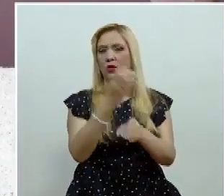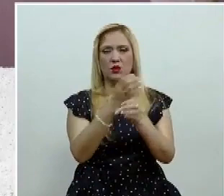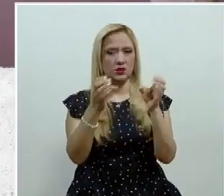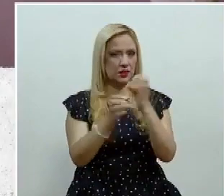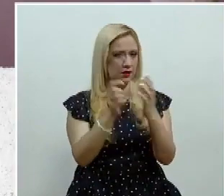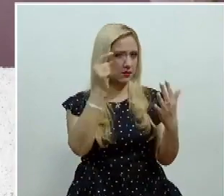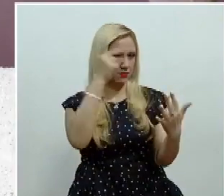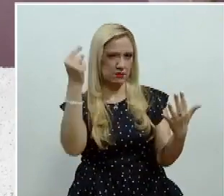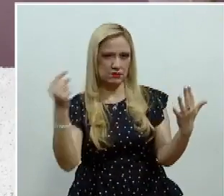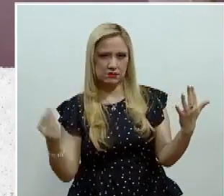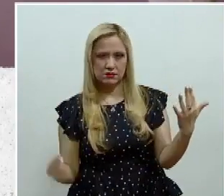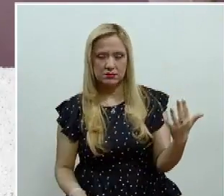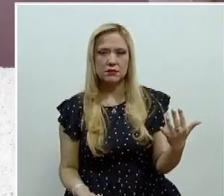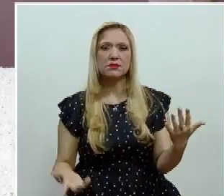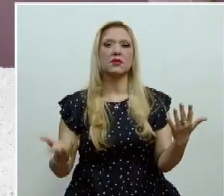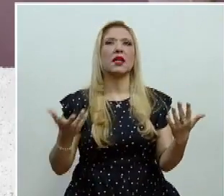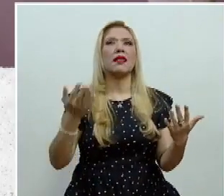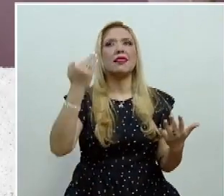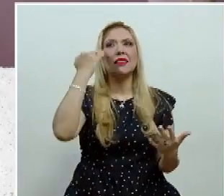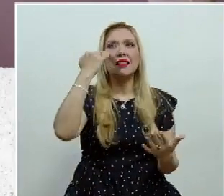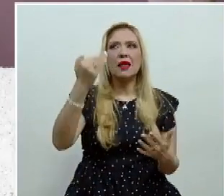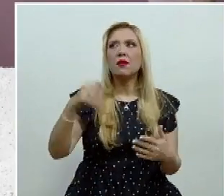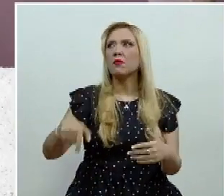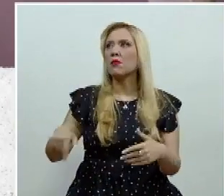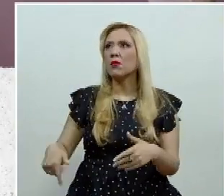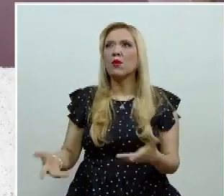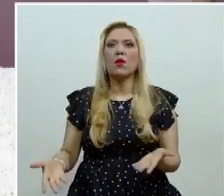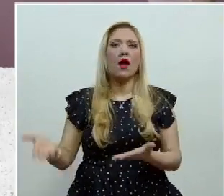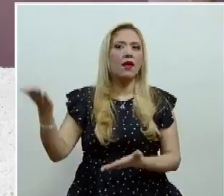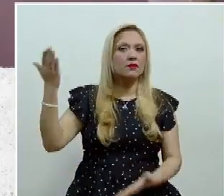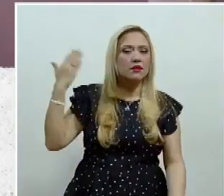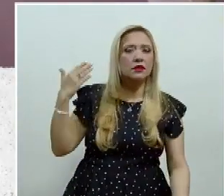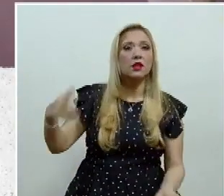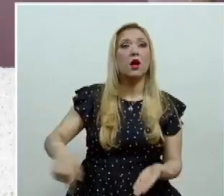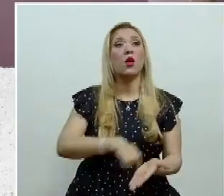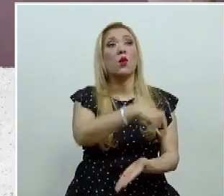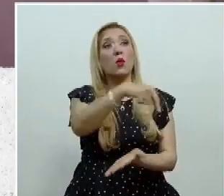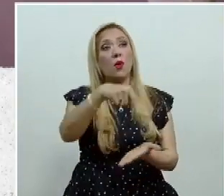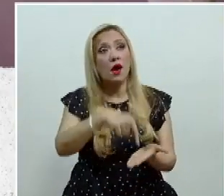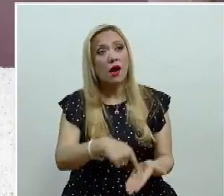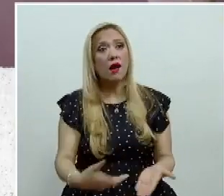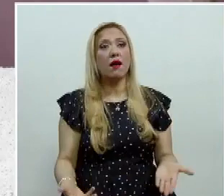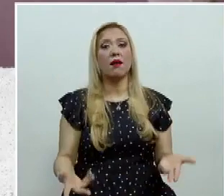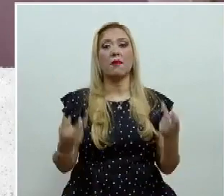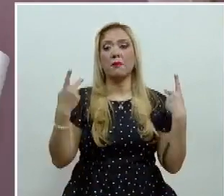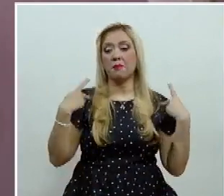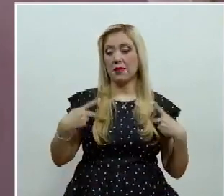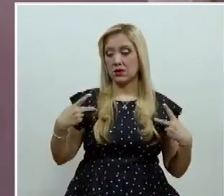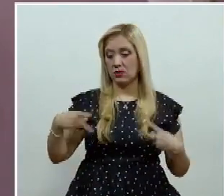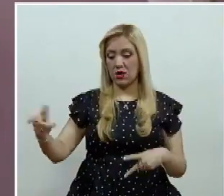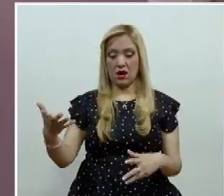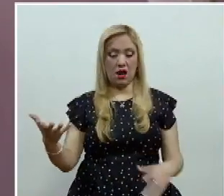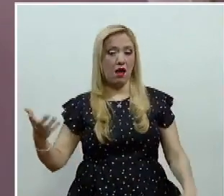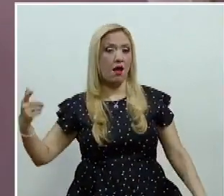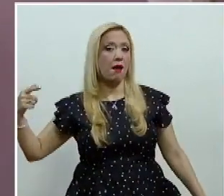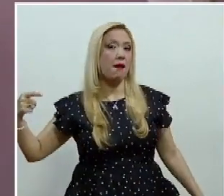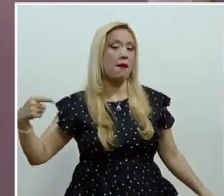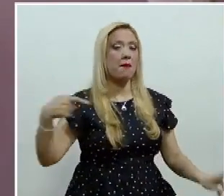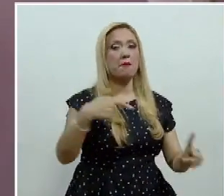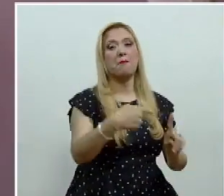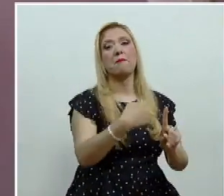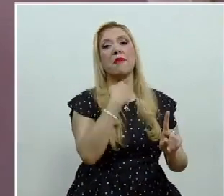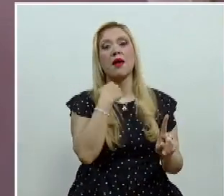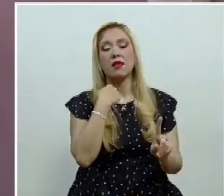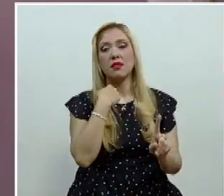aspectos. Va a depender de la época, va a depender del lugar, de las víctimas, de las personas que cometen el delito, porque no es lo mismo a lo